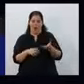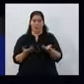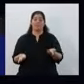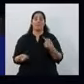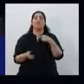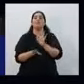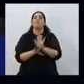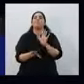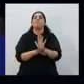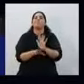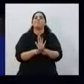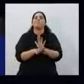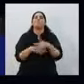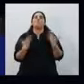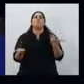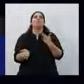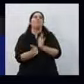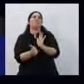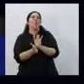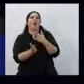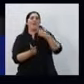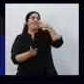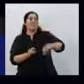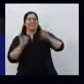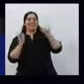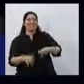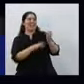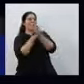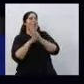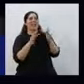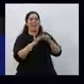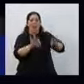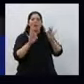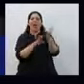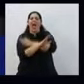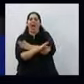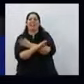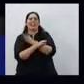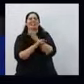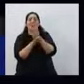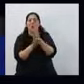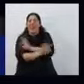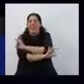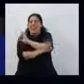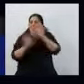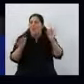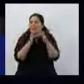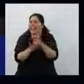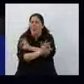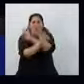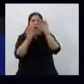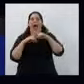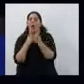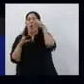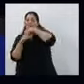eso significa que digamos que finalmente van a tener todas las escuelas cuando llegamos ninguna escuela ninguna tenía internet en todas